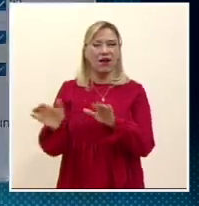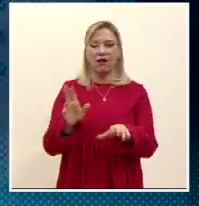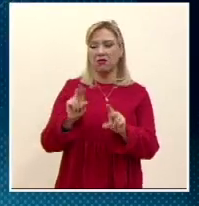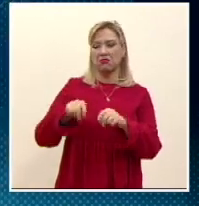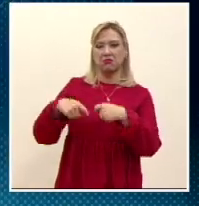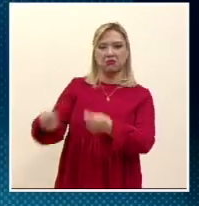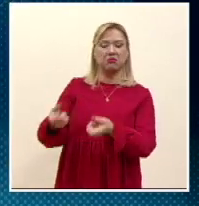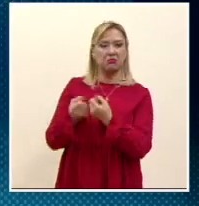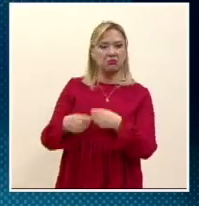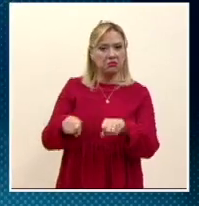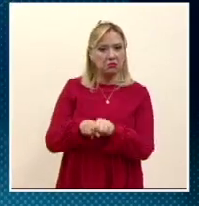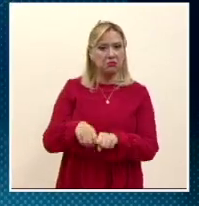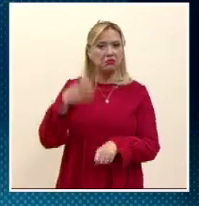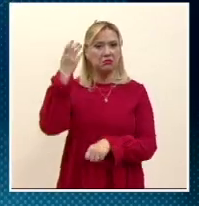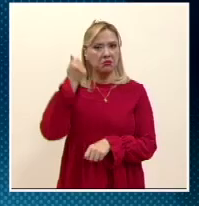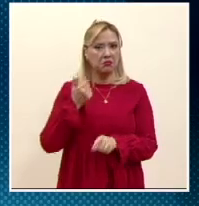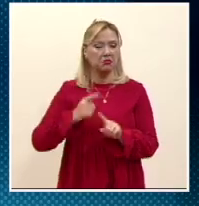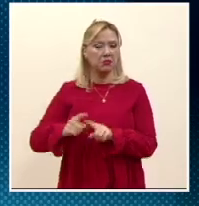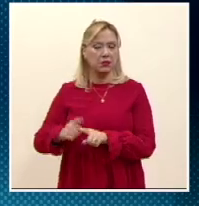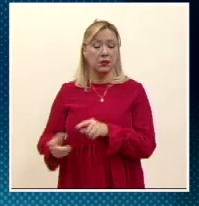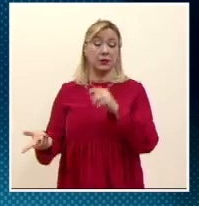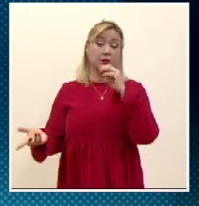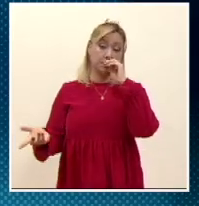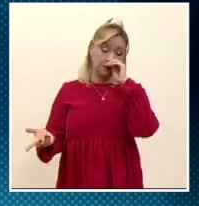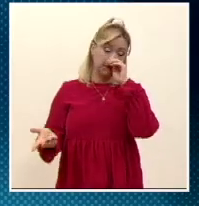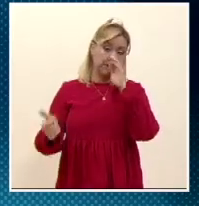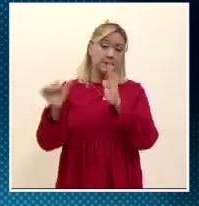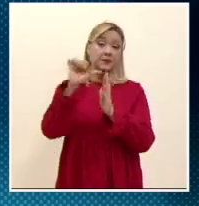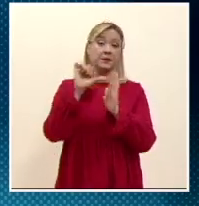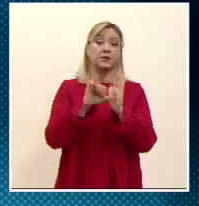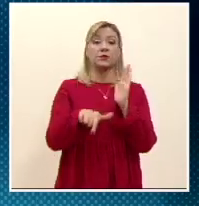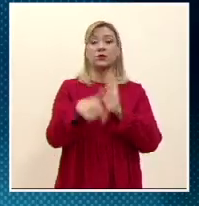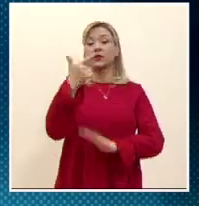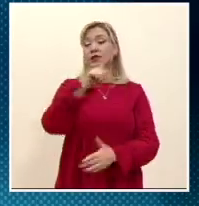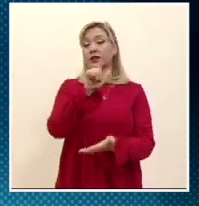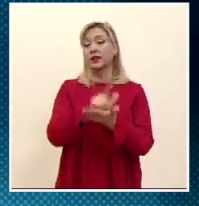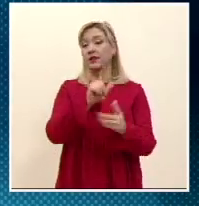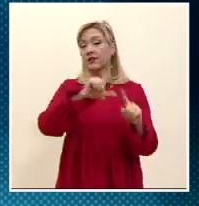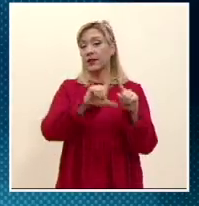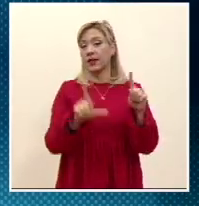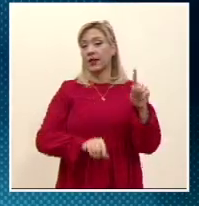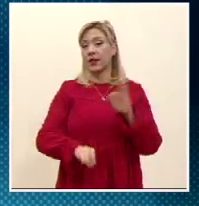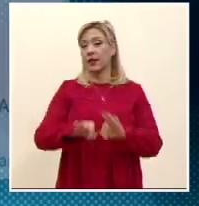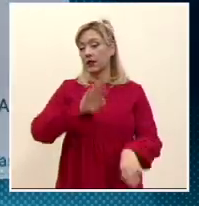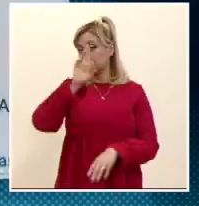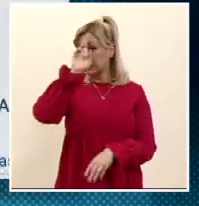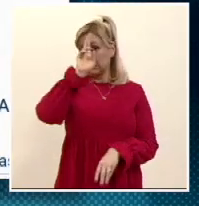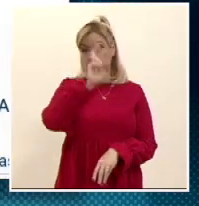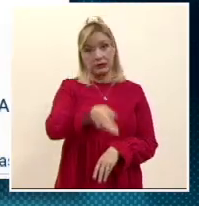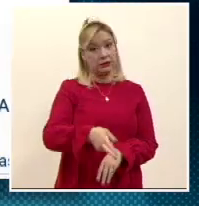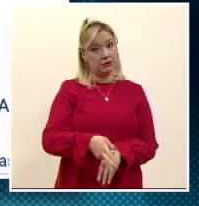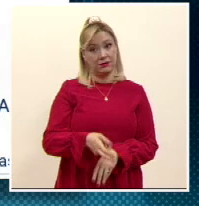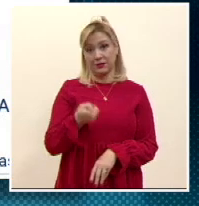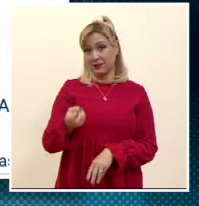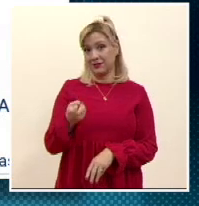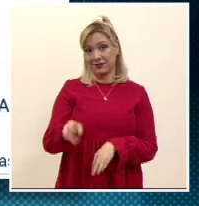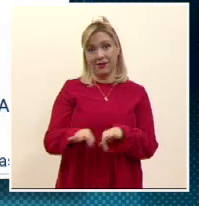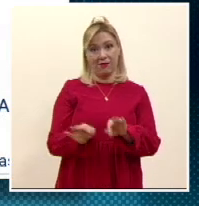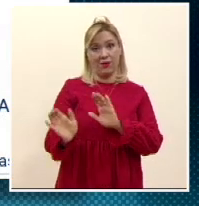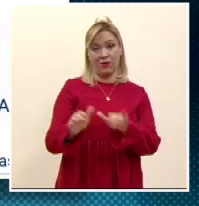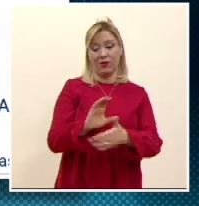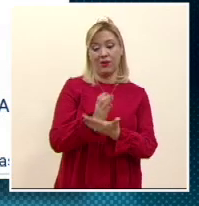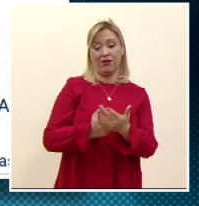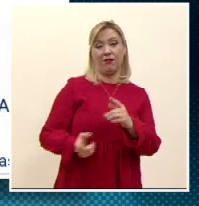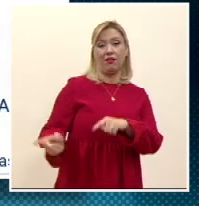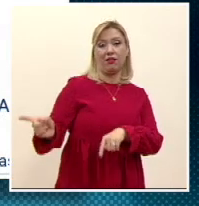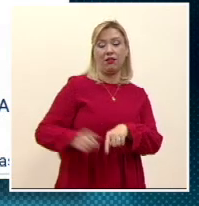cuales destacan las que establecen que el artículo 12 de la Ley Federal del Trabajo, que prohíbe esta práctica, no vulnera el